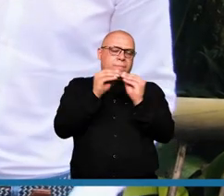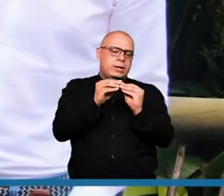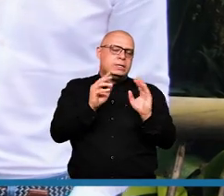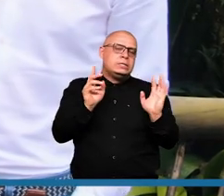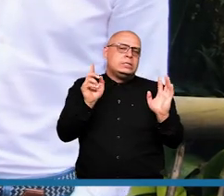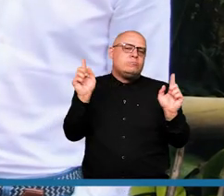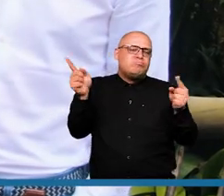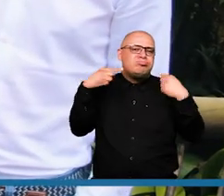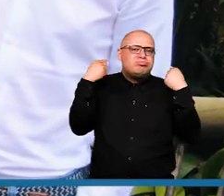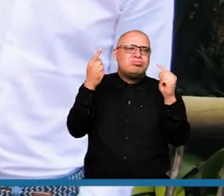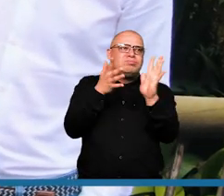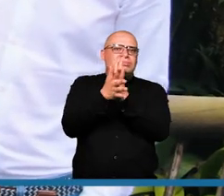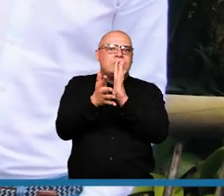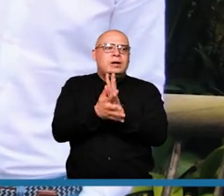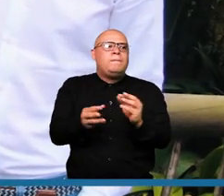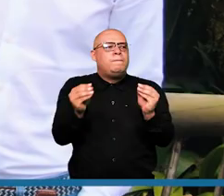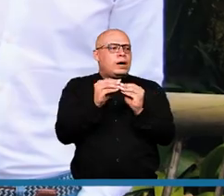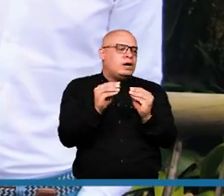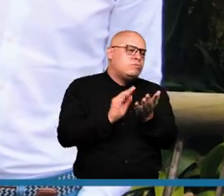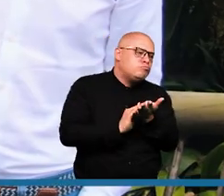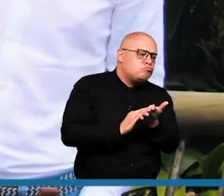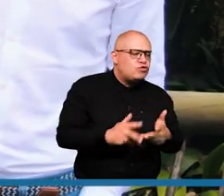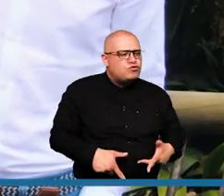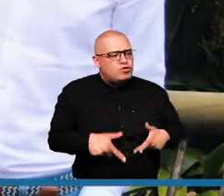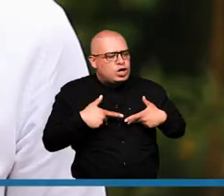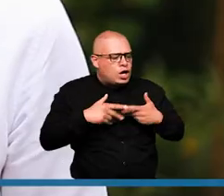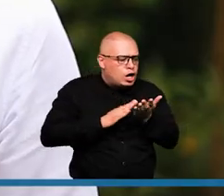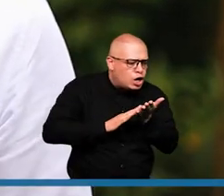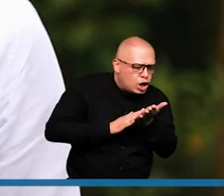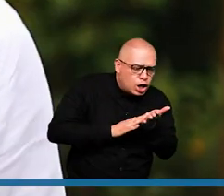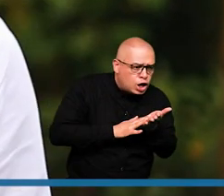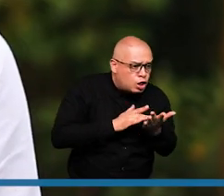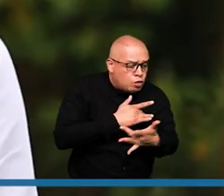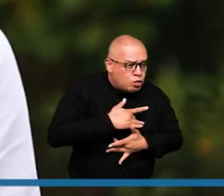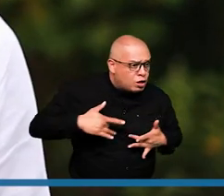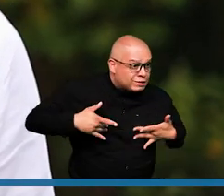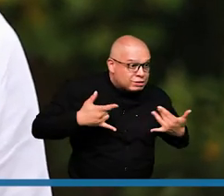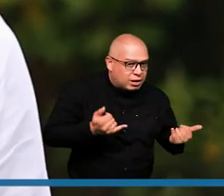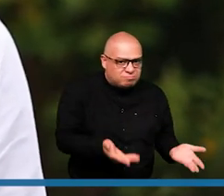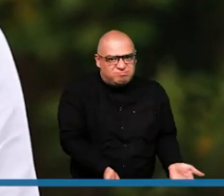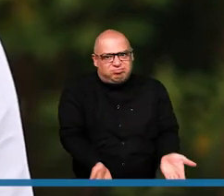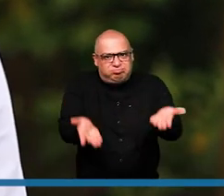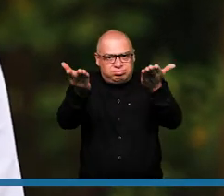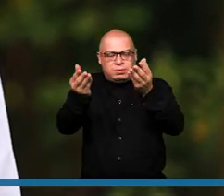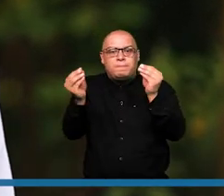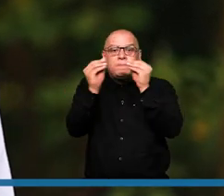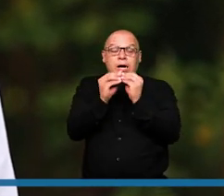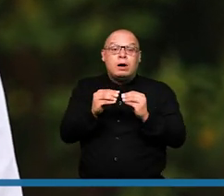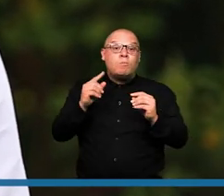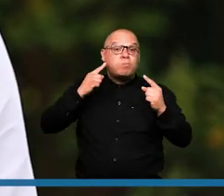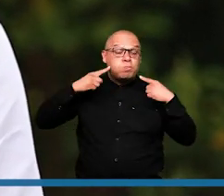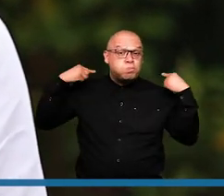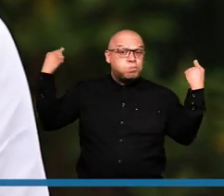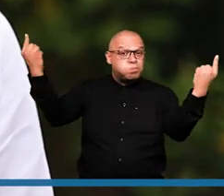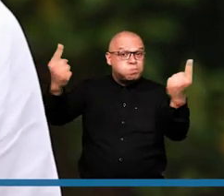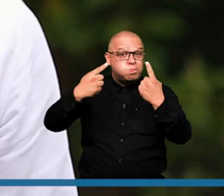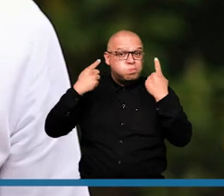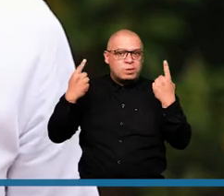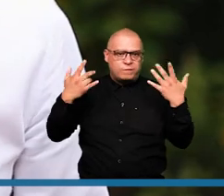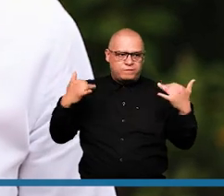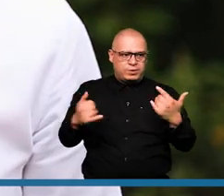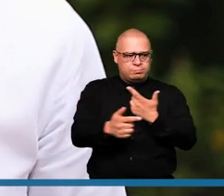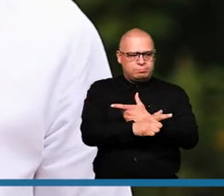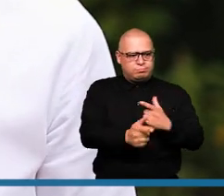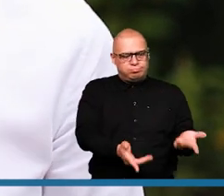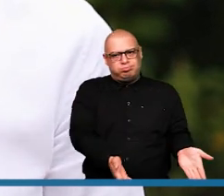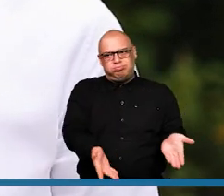darles una segunda oportunidad, darles la oportunidad de continuar viviendo, porque en muchos eventos la